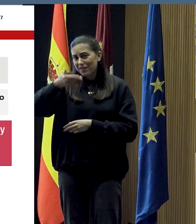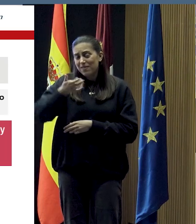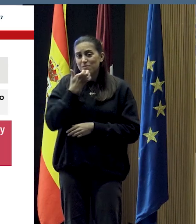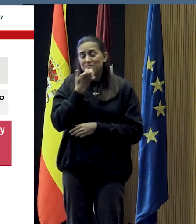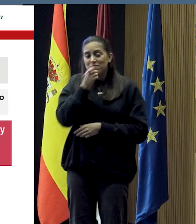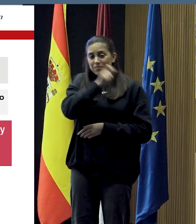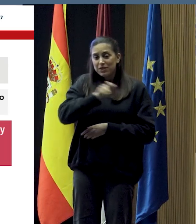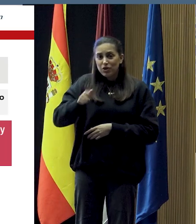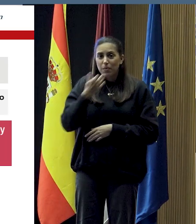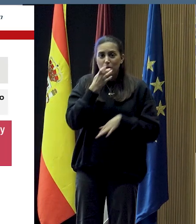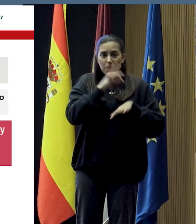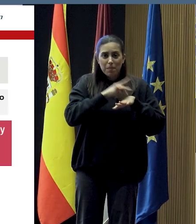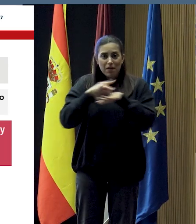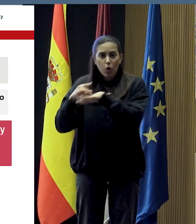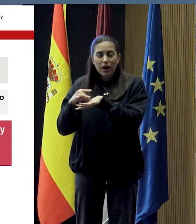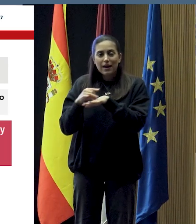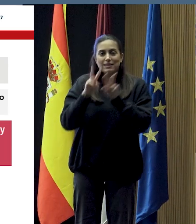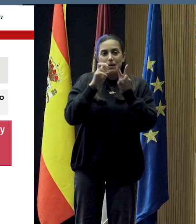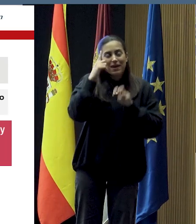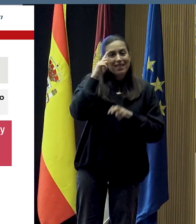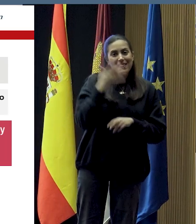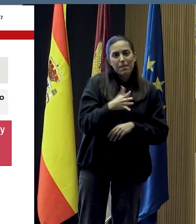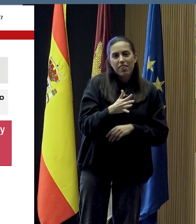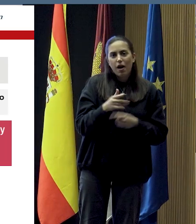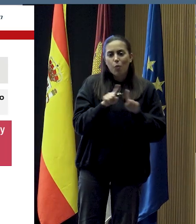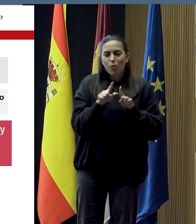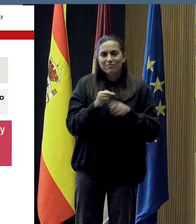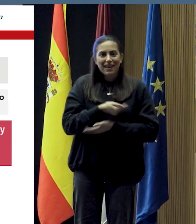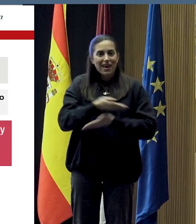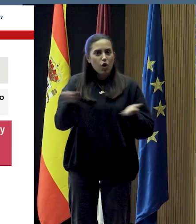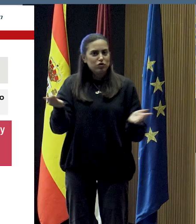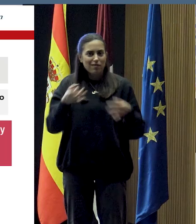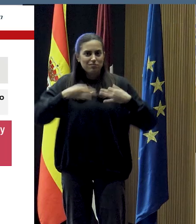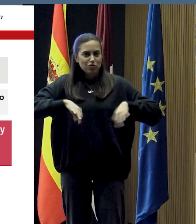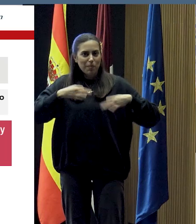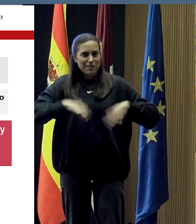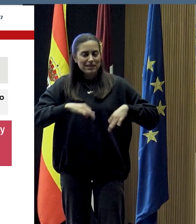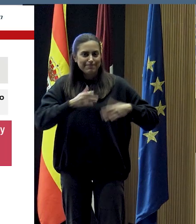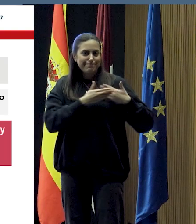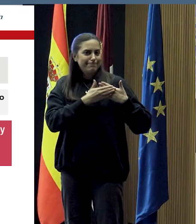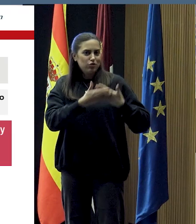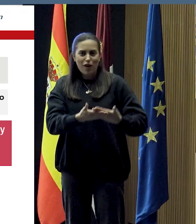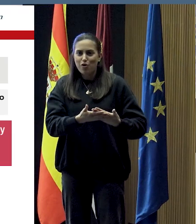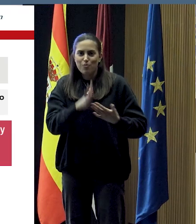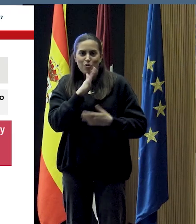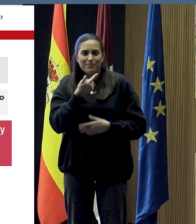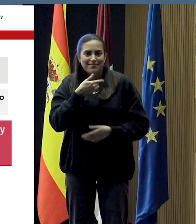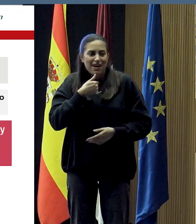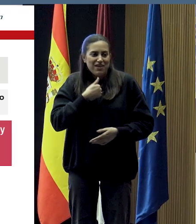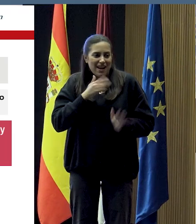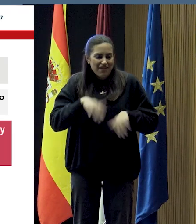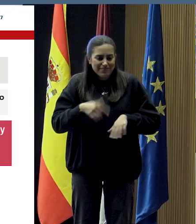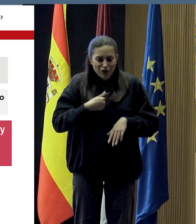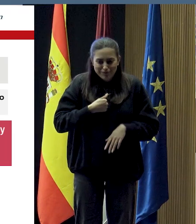gente que sufre patologías de tipo demencia es muy generosa y normalmente son donantes, porque quieren saber qué les pasaba a